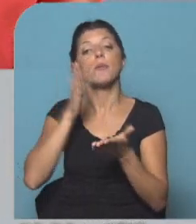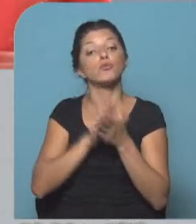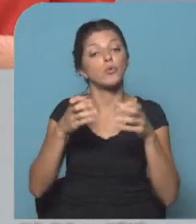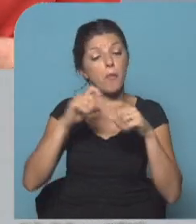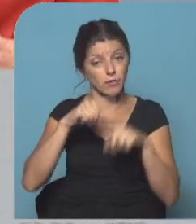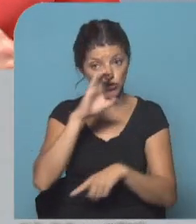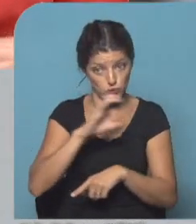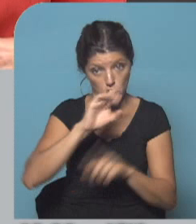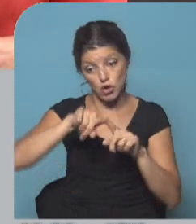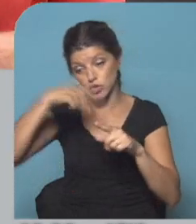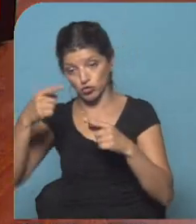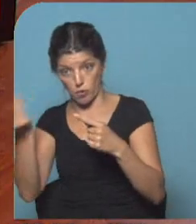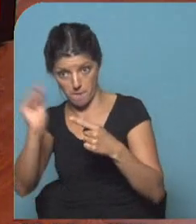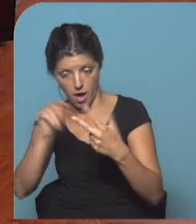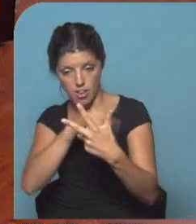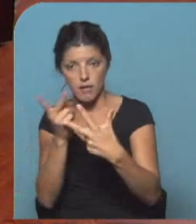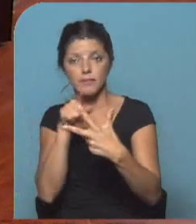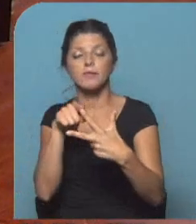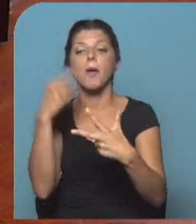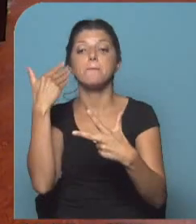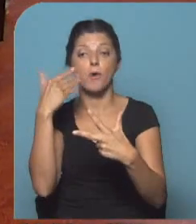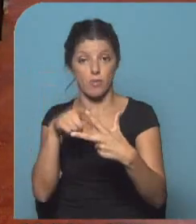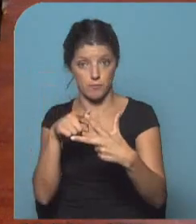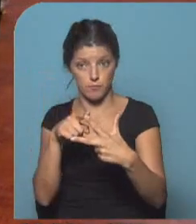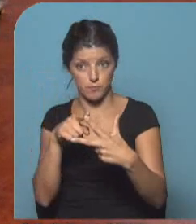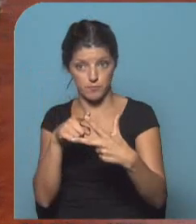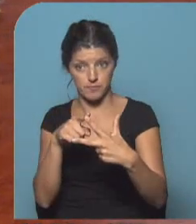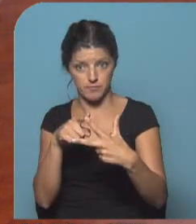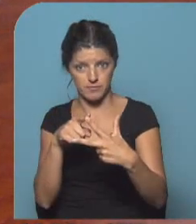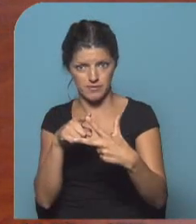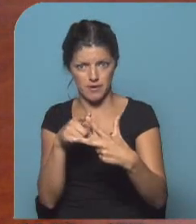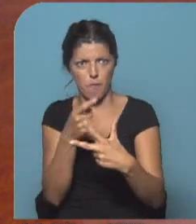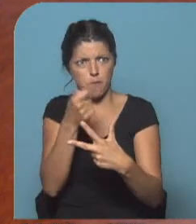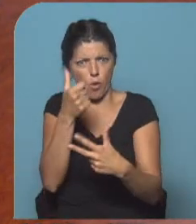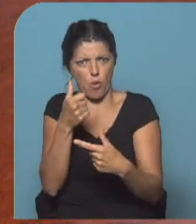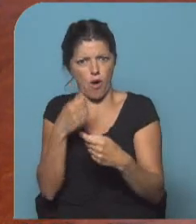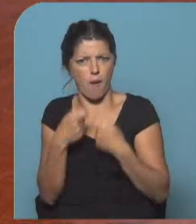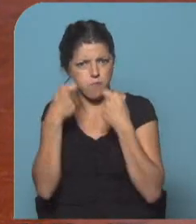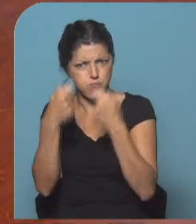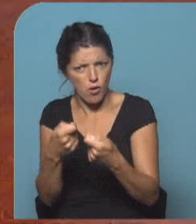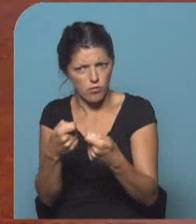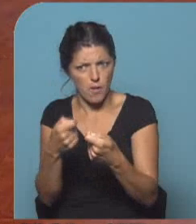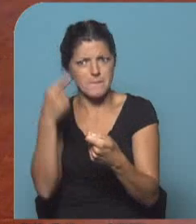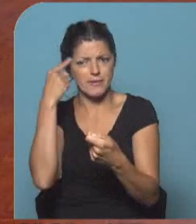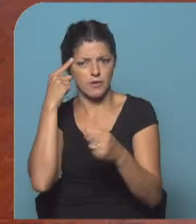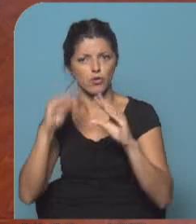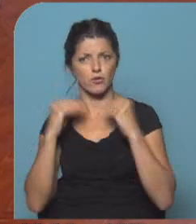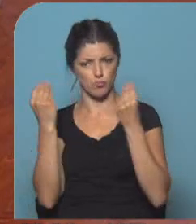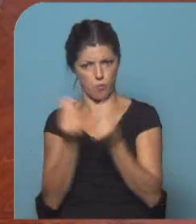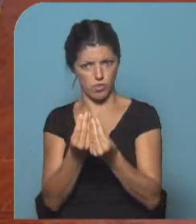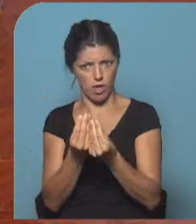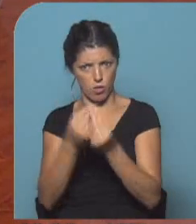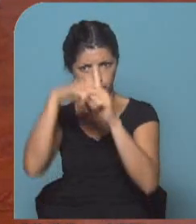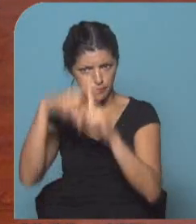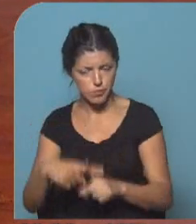a los 2 partidos tradicionales, que es Podemos, tuvo un papel muy pobre finalmente en lo que terminó siendo en los resultados de Cataluña, porque